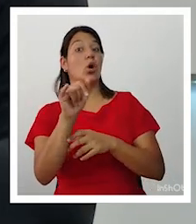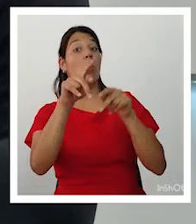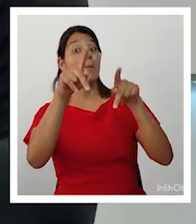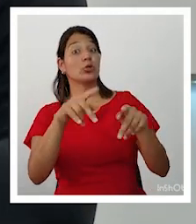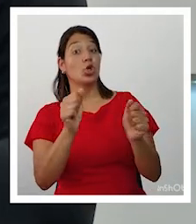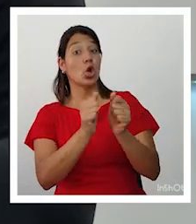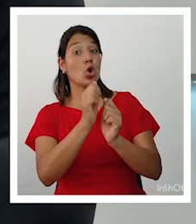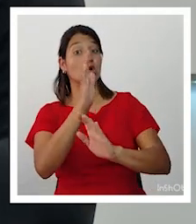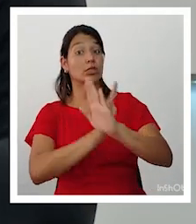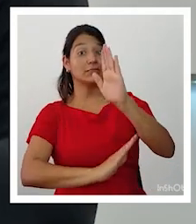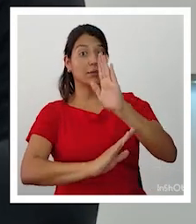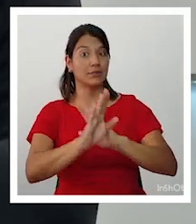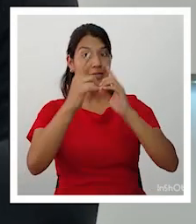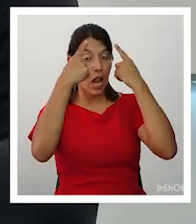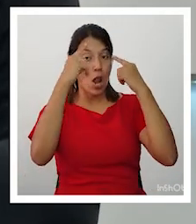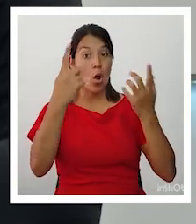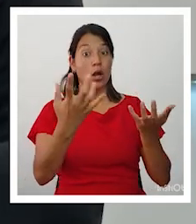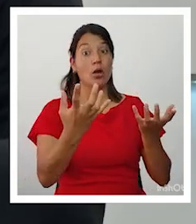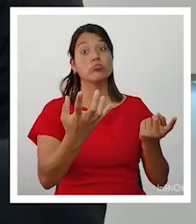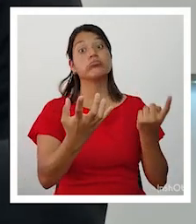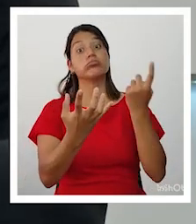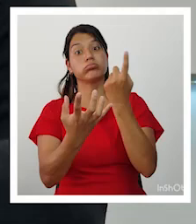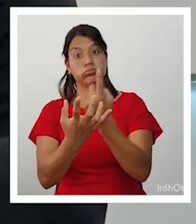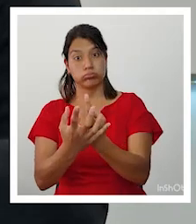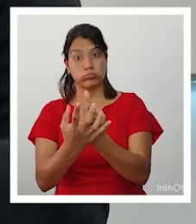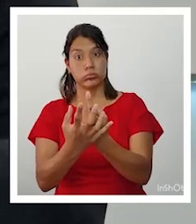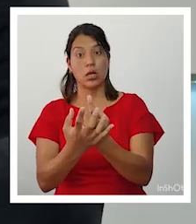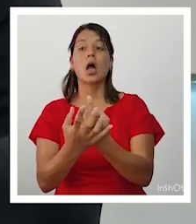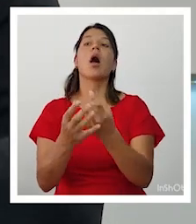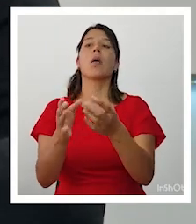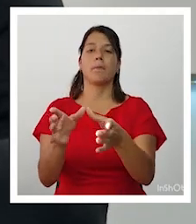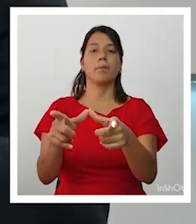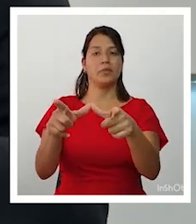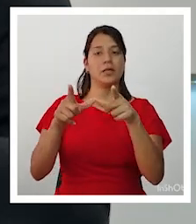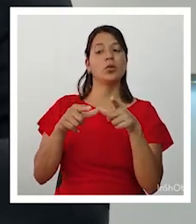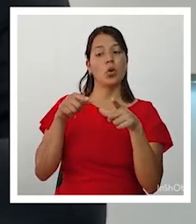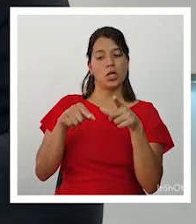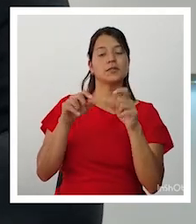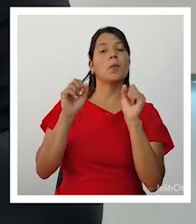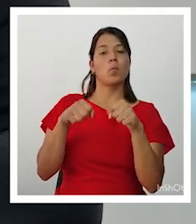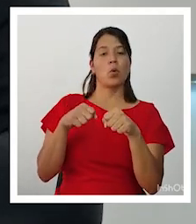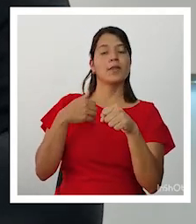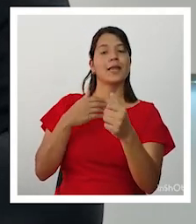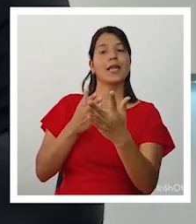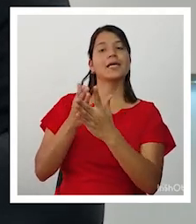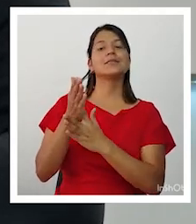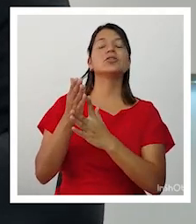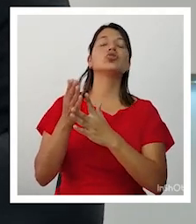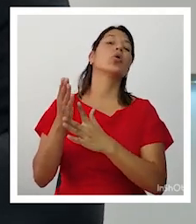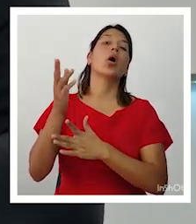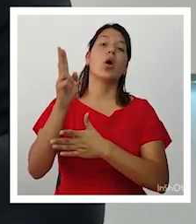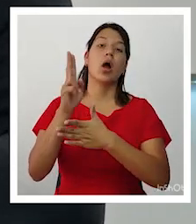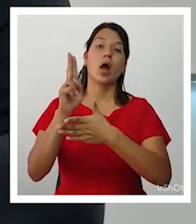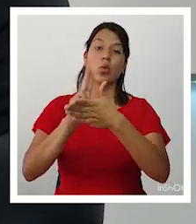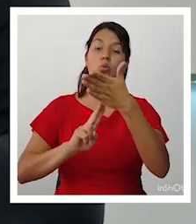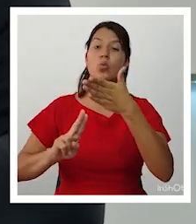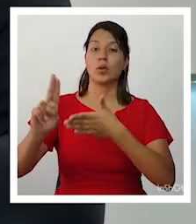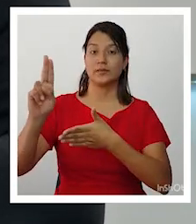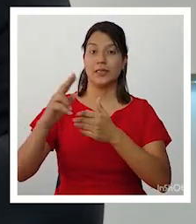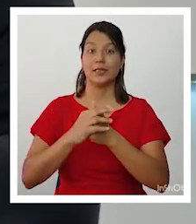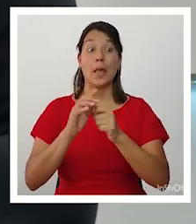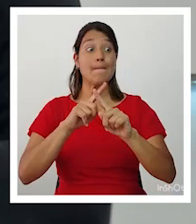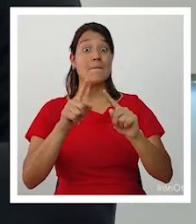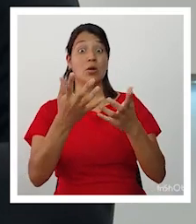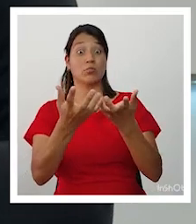a la aula regular, pues sí, puede sacar el bachillerato y puede accesar a la educación universitaria. Pero